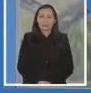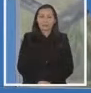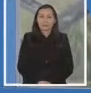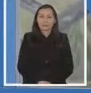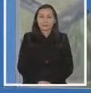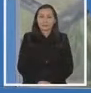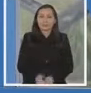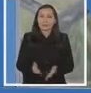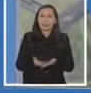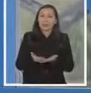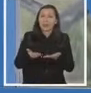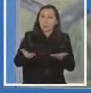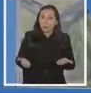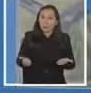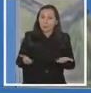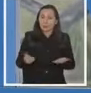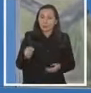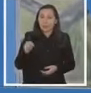Entonces,